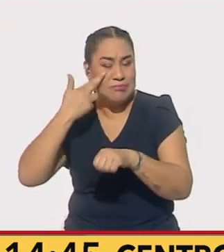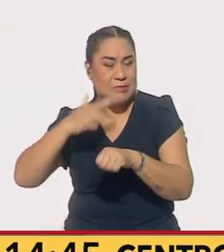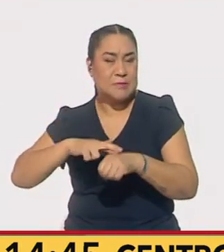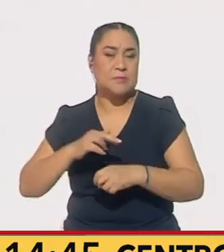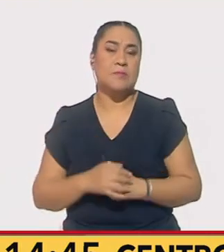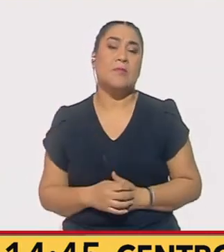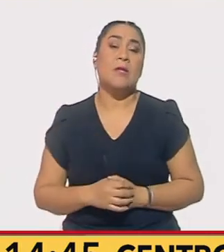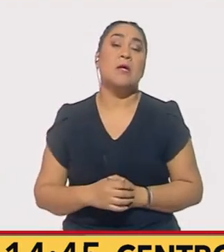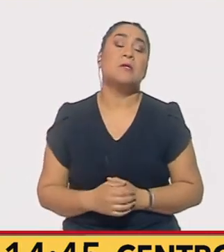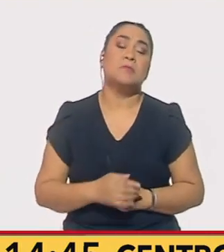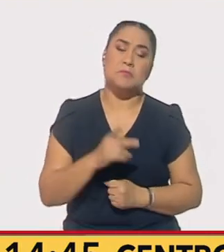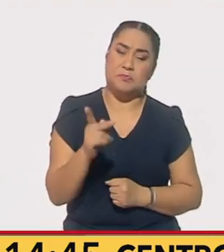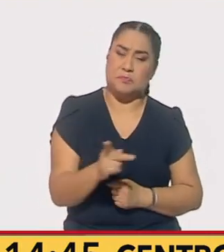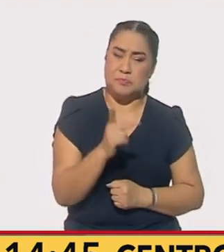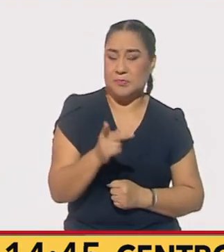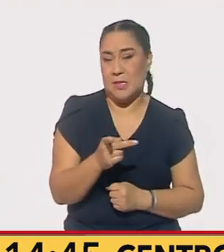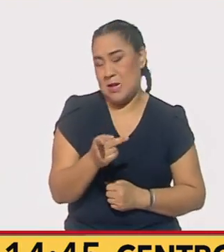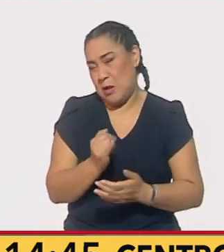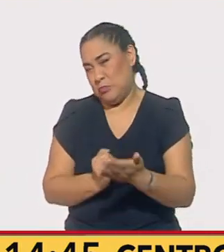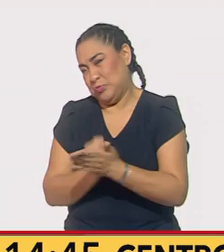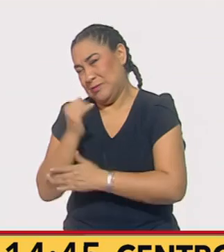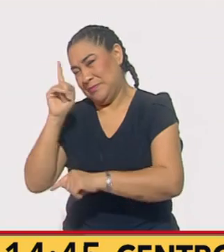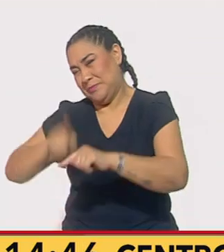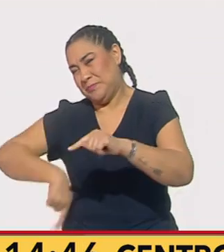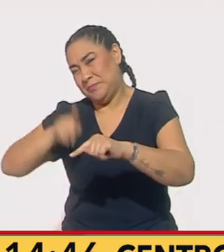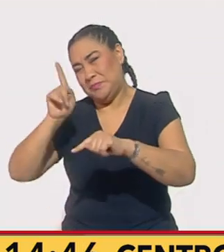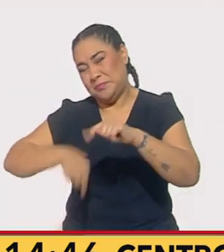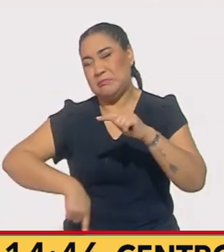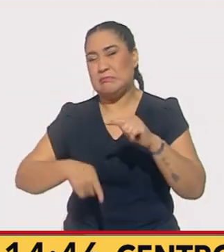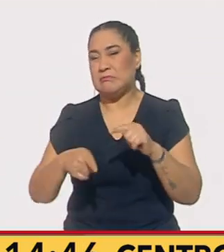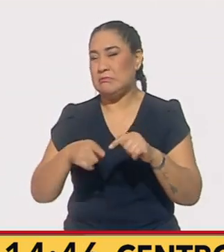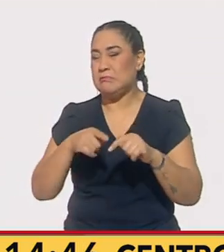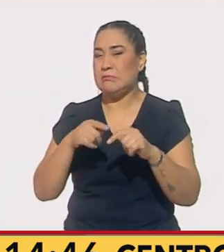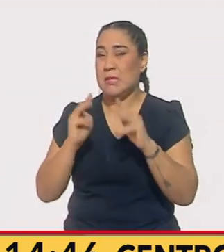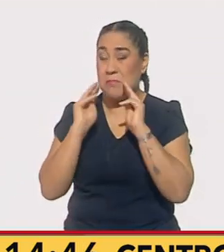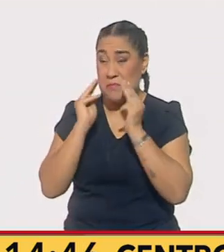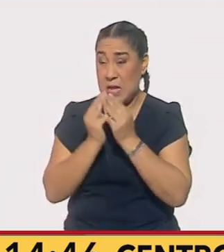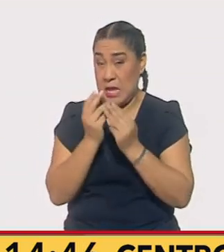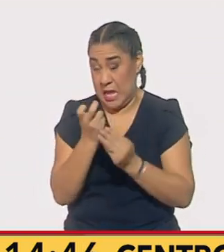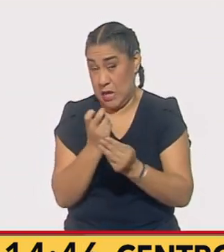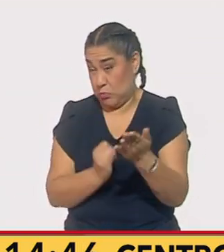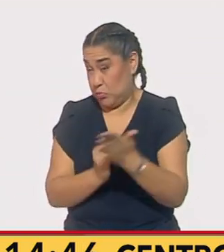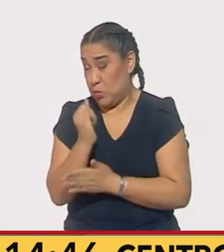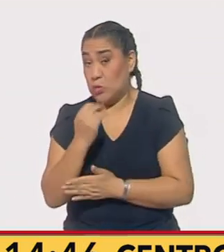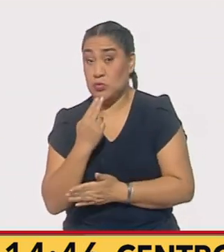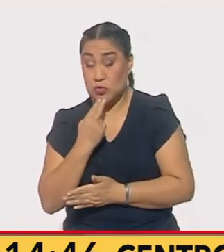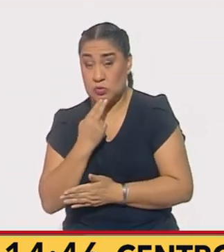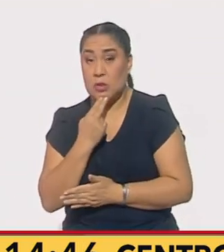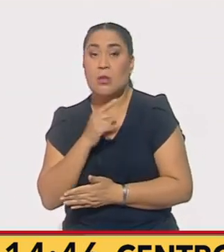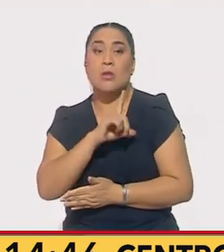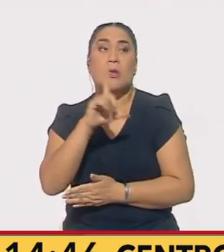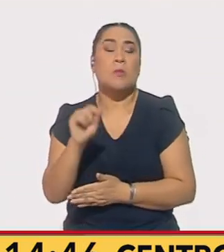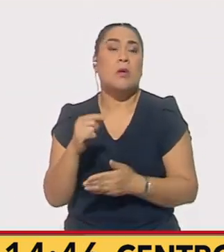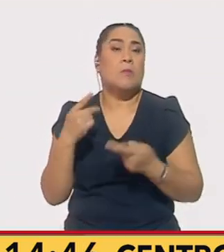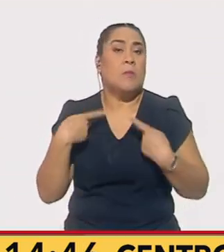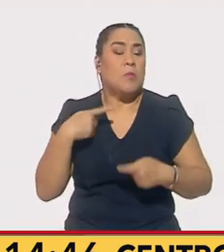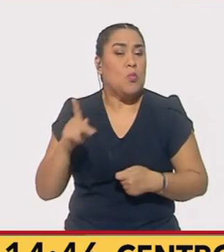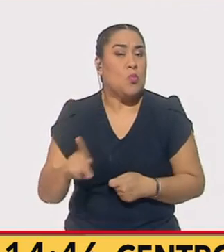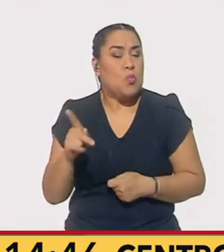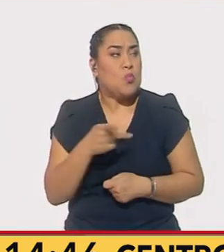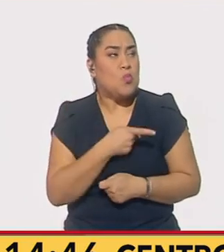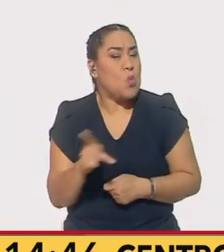sido realmente esta guerra contra el narcotráfico y además, pues, qué consecuencias sociales deja para las comunidades más